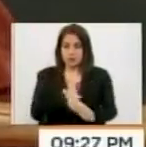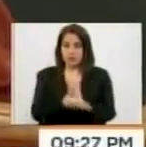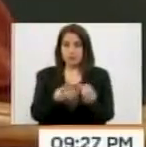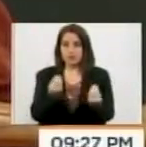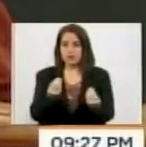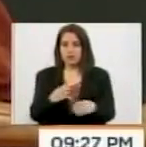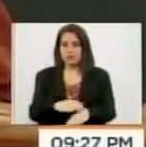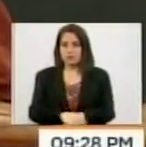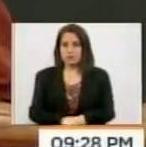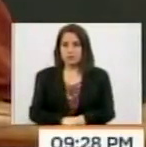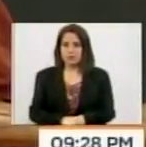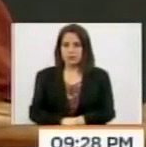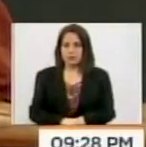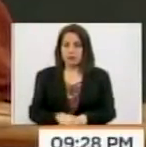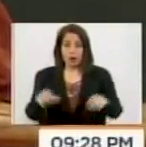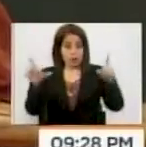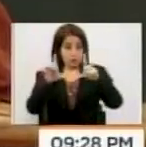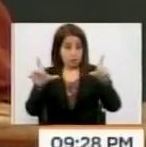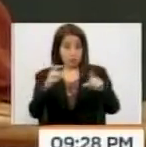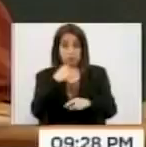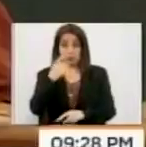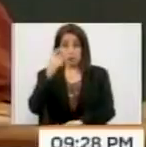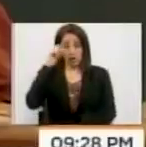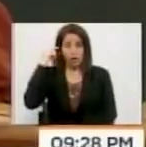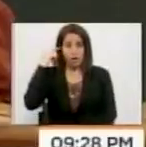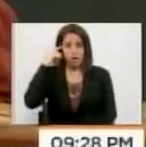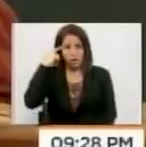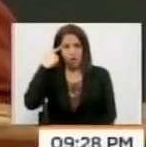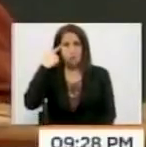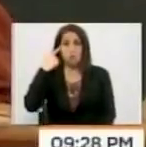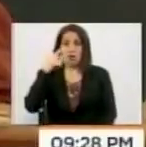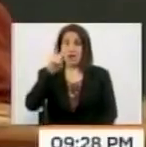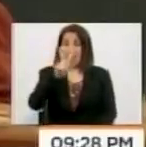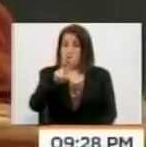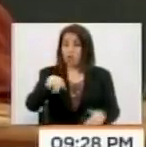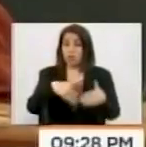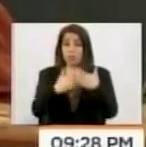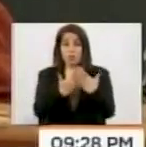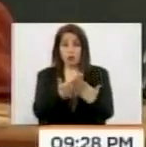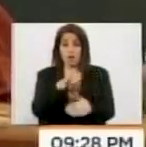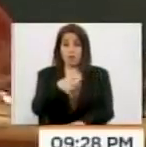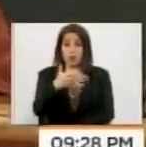aquí. Yo sé que el programa 200 va a llegar hasta las 2 de la mañana, por lo menos.